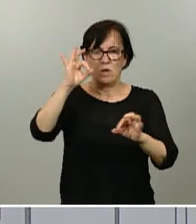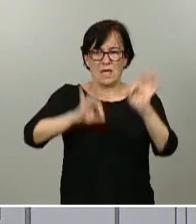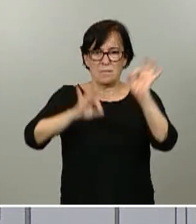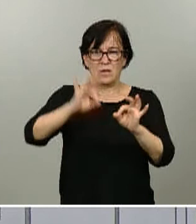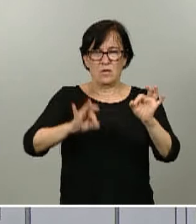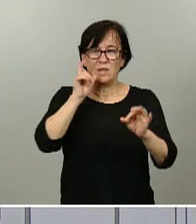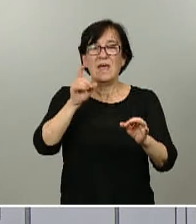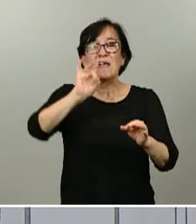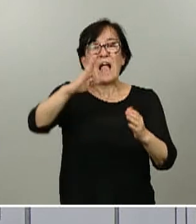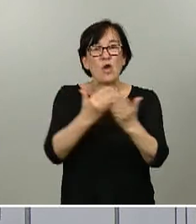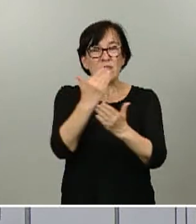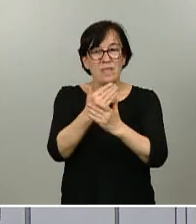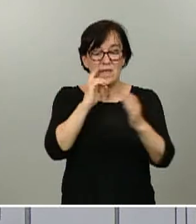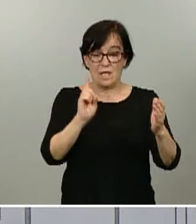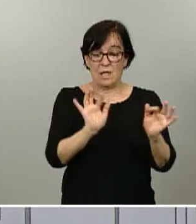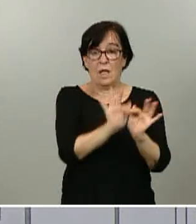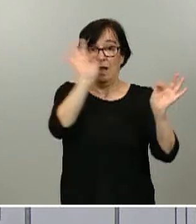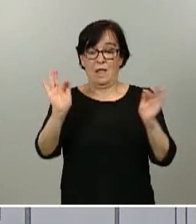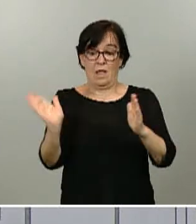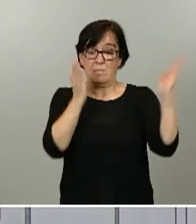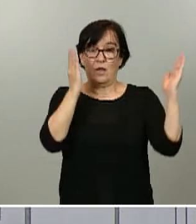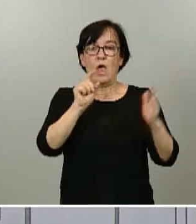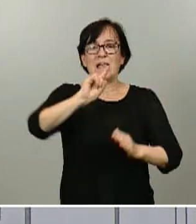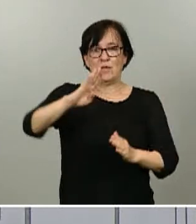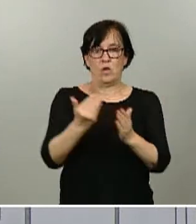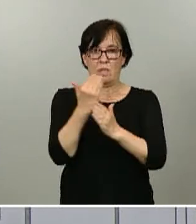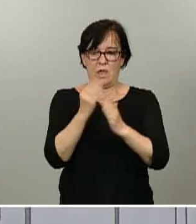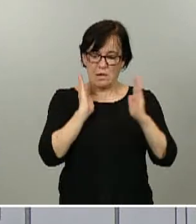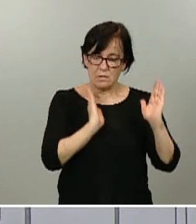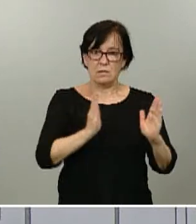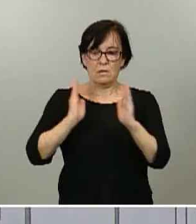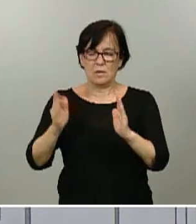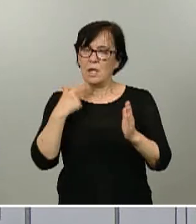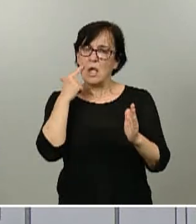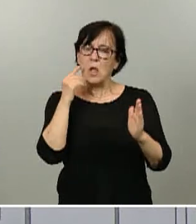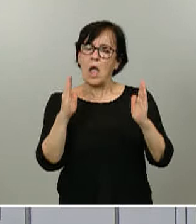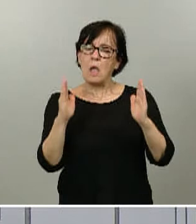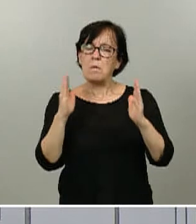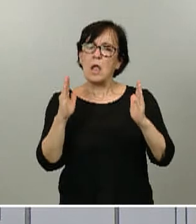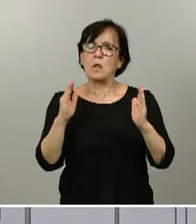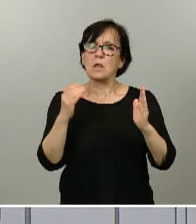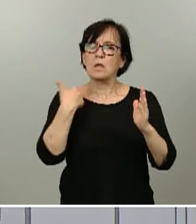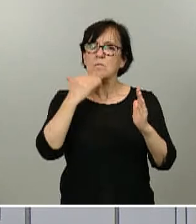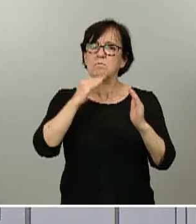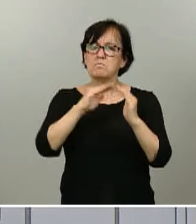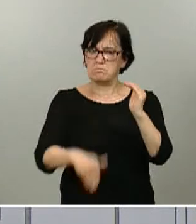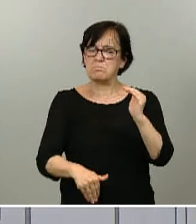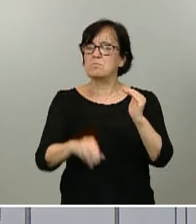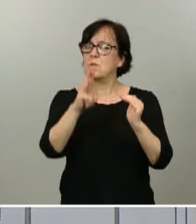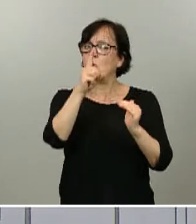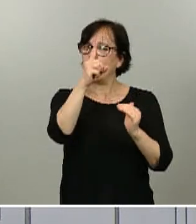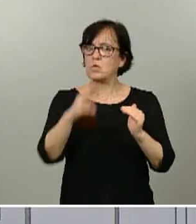días al siguiente periodo de 14 días. Incluso en algunos de estos periodos ha bajado hasta un tercio de